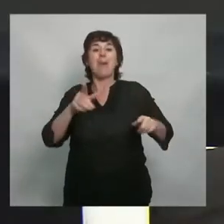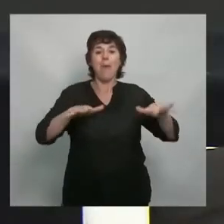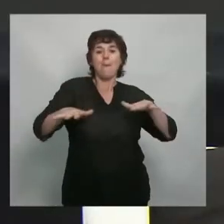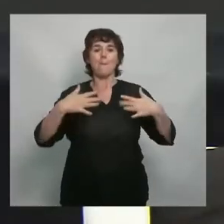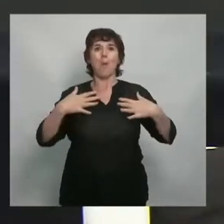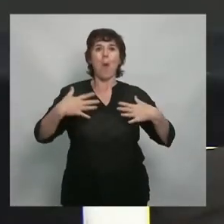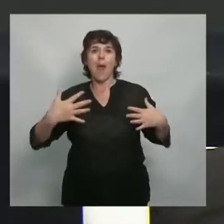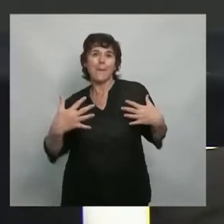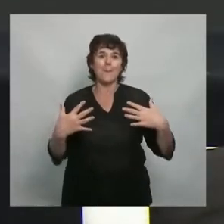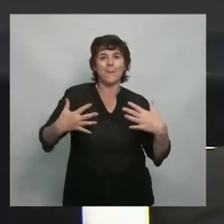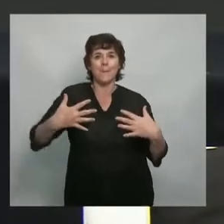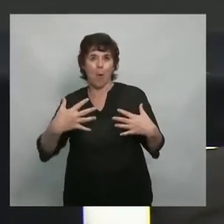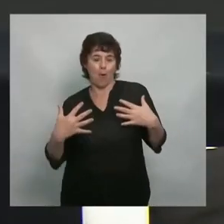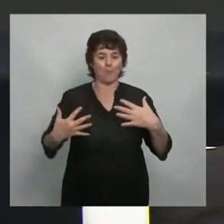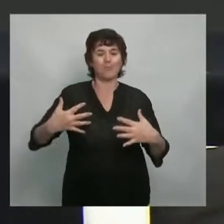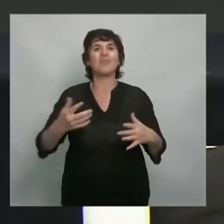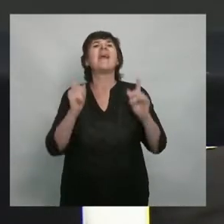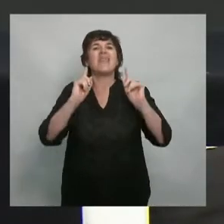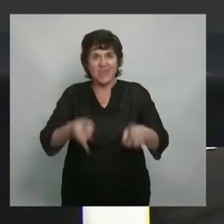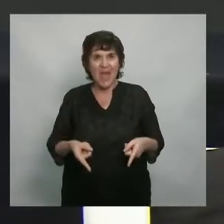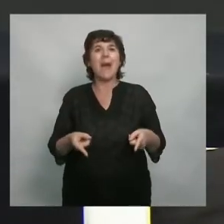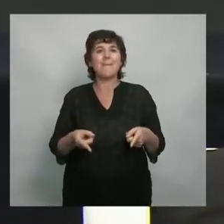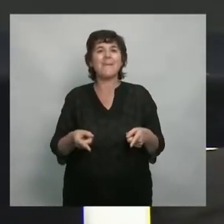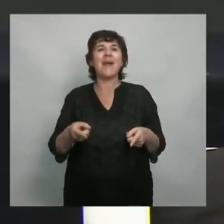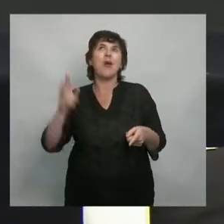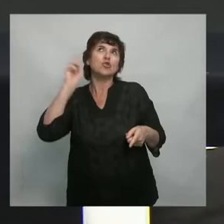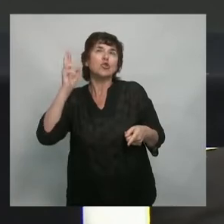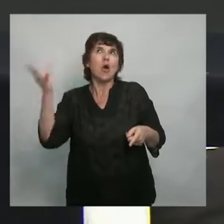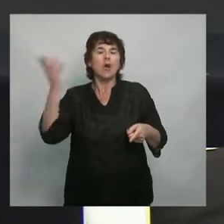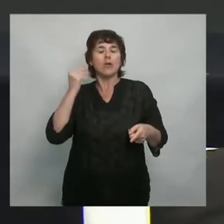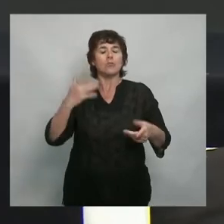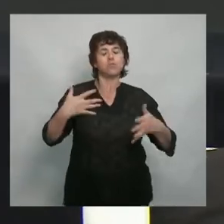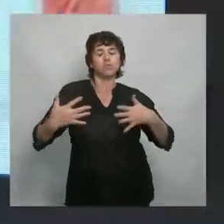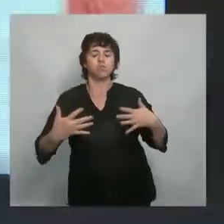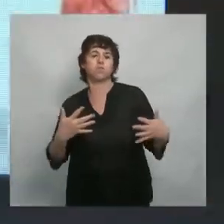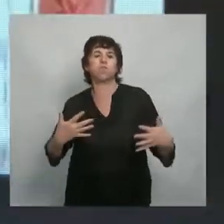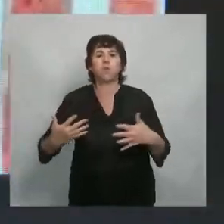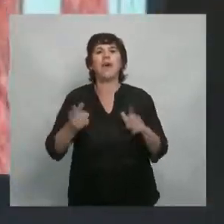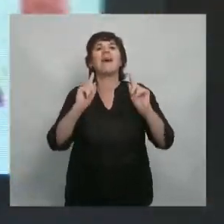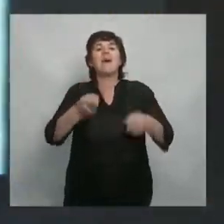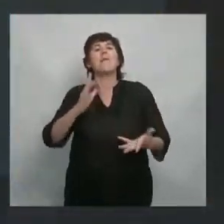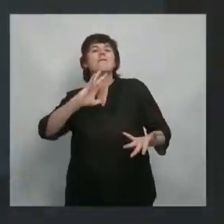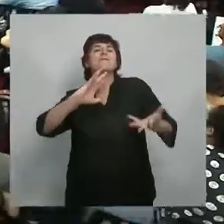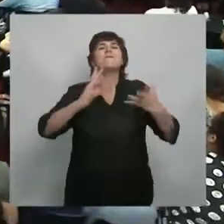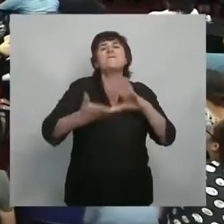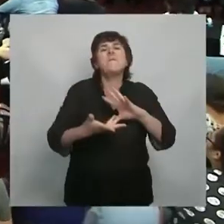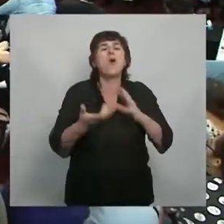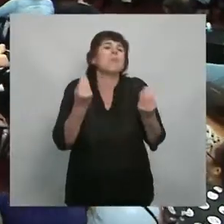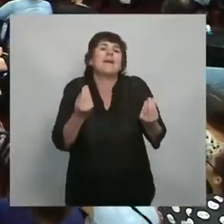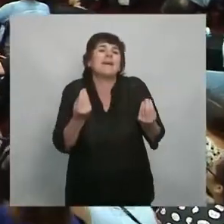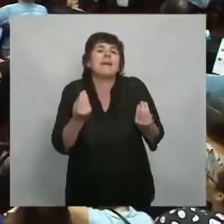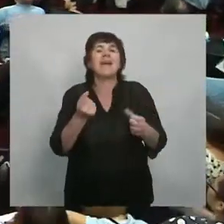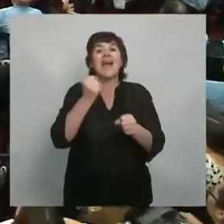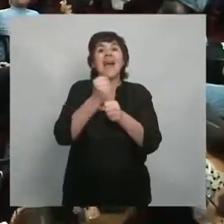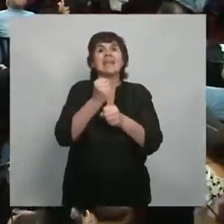corporal polirrítmico a través de esos sonidos es una manera también de trabajar